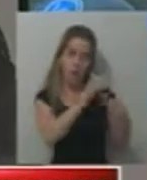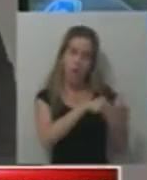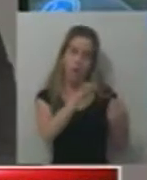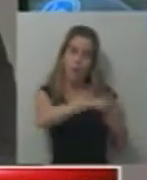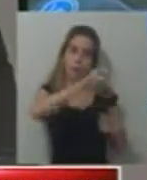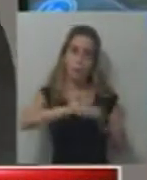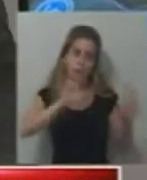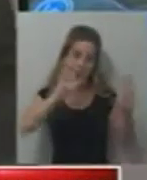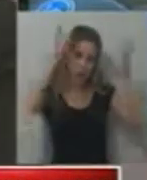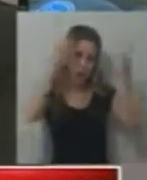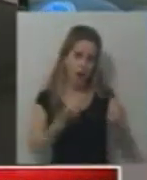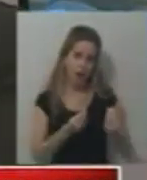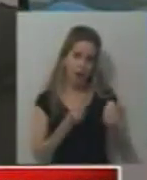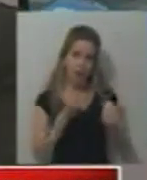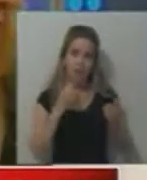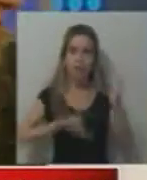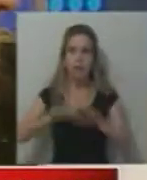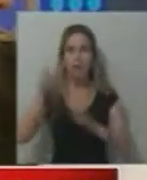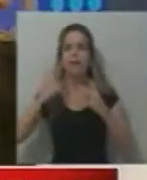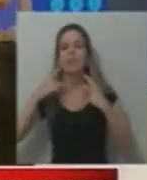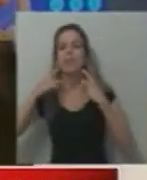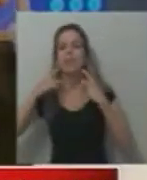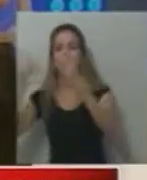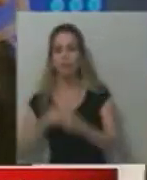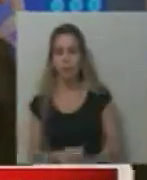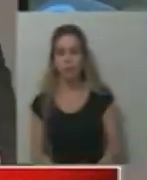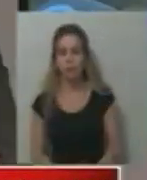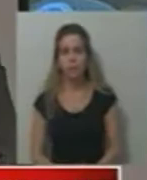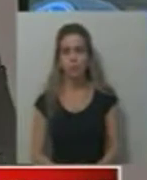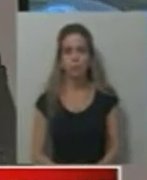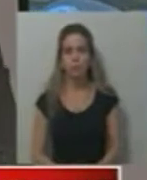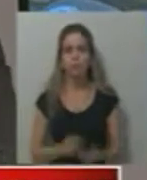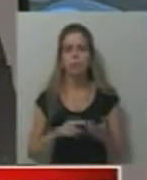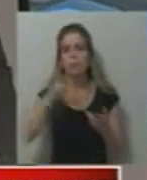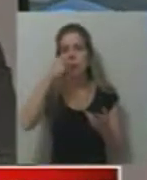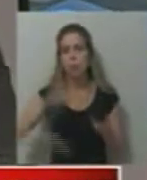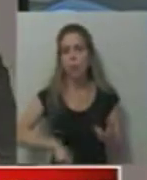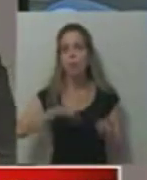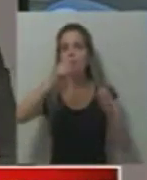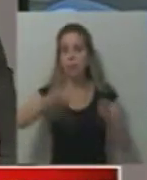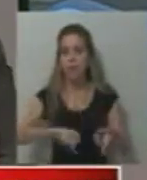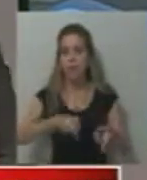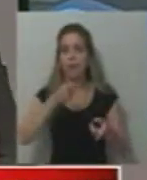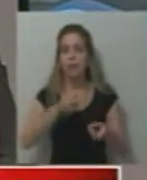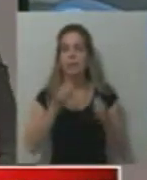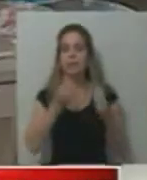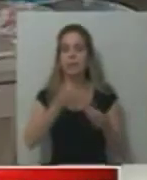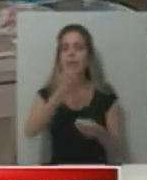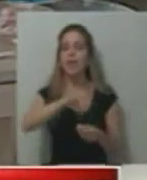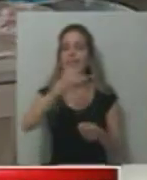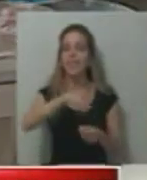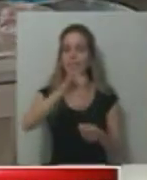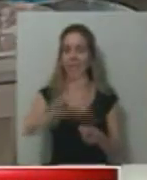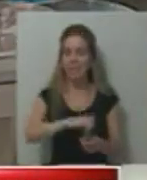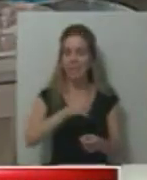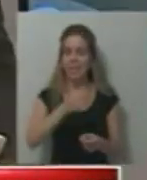que ir y pagar los dólares que después la gente consume en el exterior. Y finalmente, aumento de tasa de interés, que es el